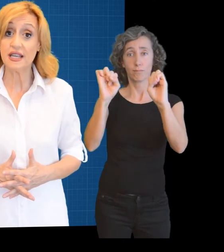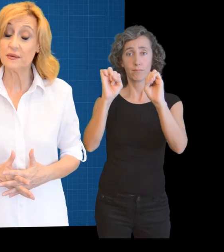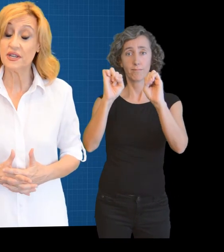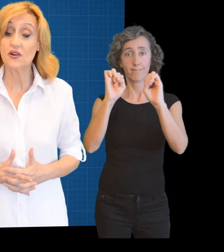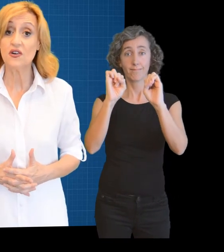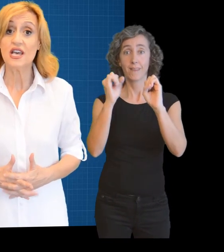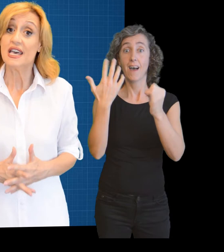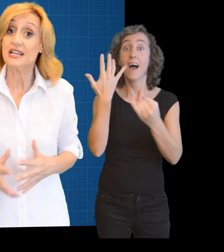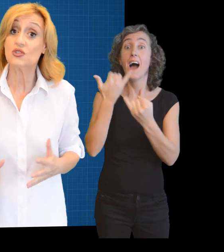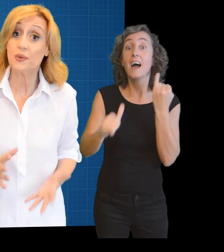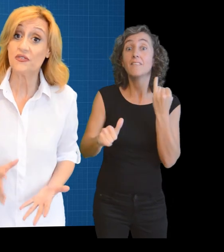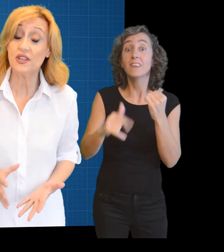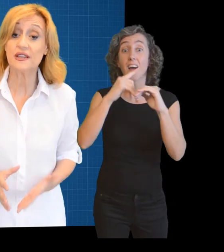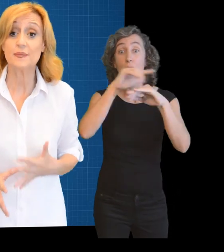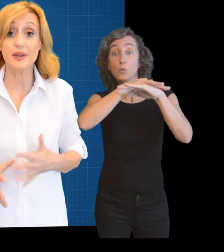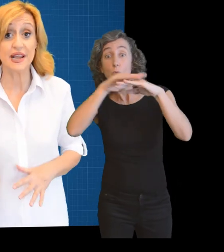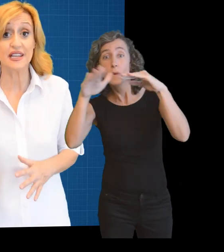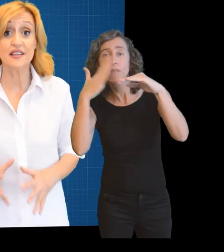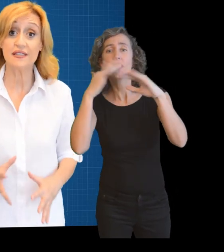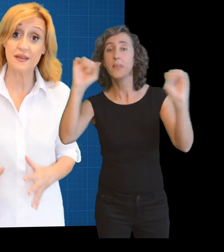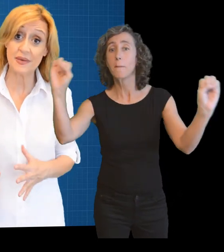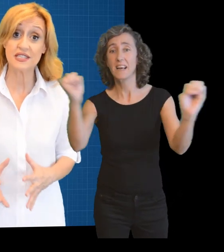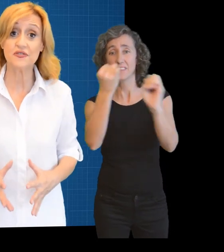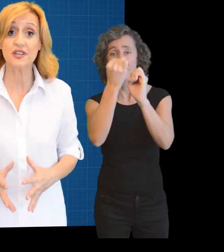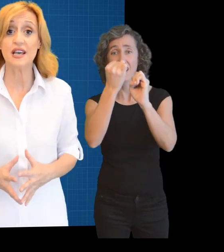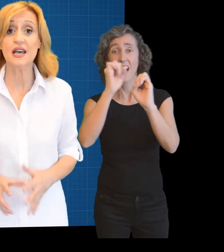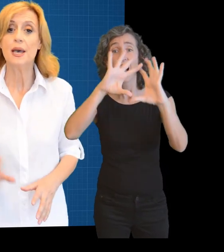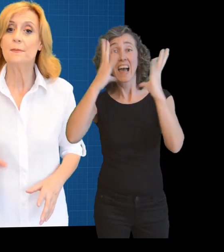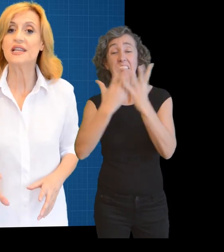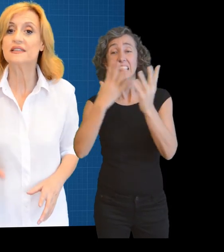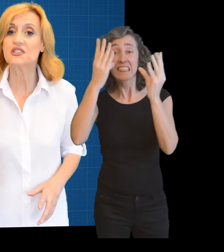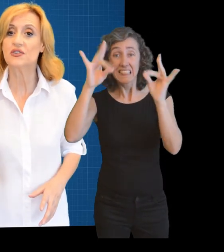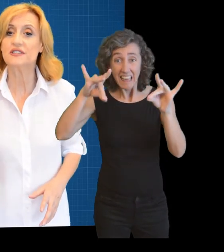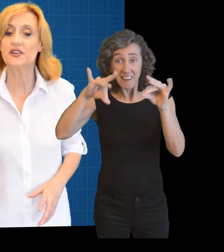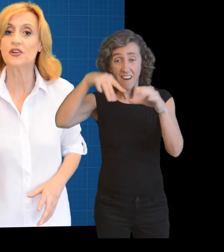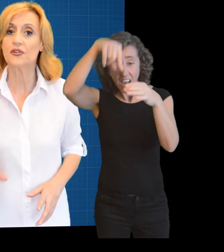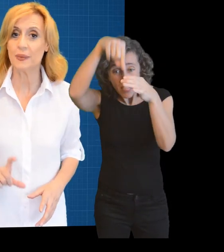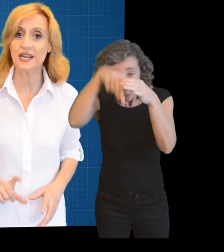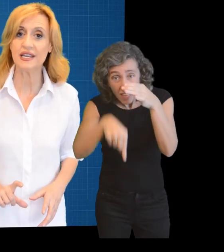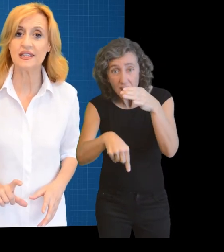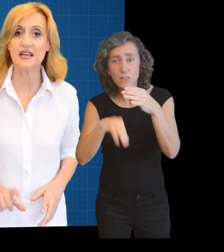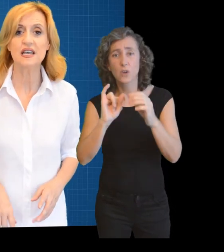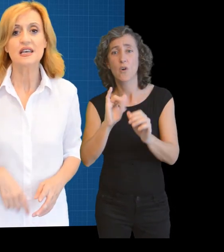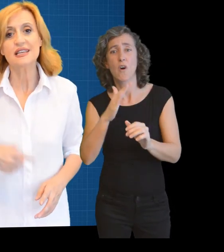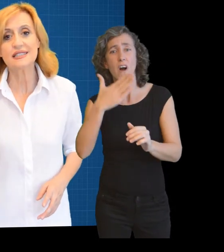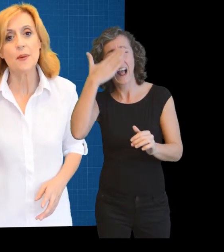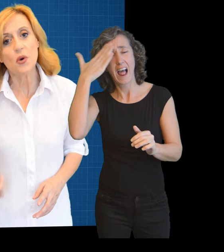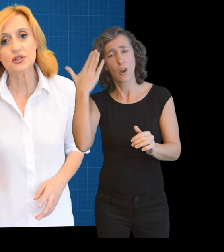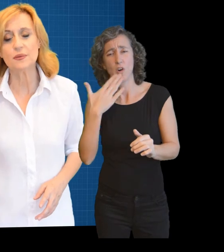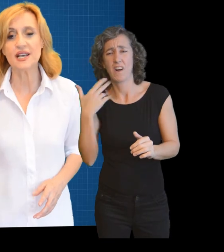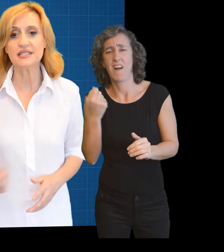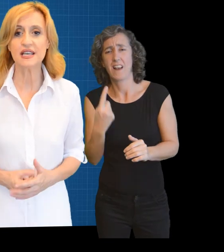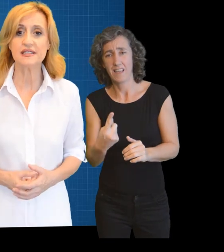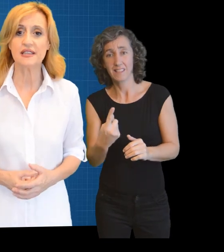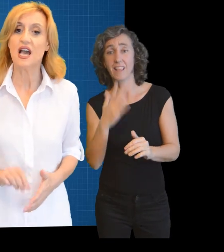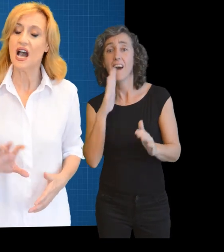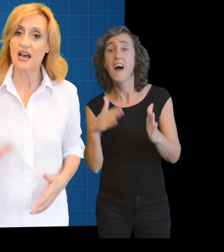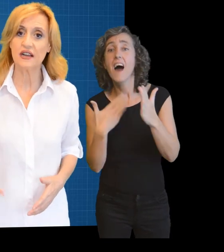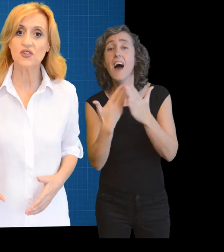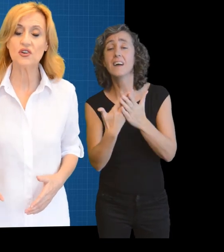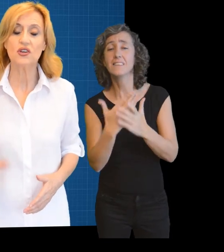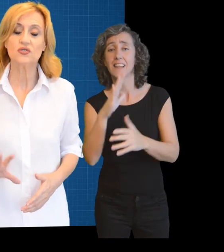illante térmico e a superficie permanece máis fría, mentres que o interior do planeta está moito máis